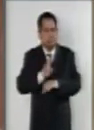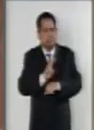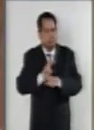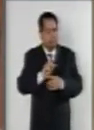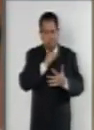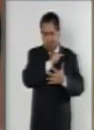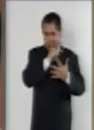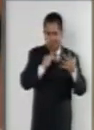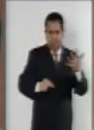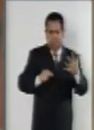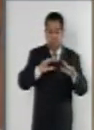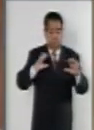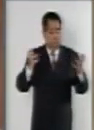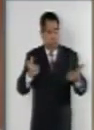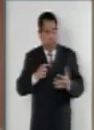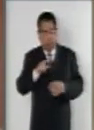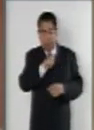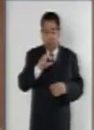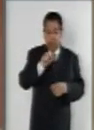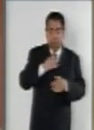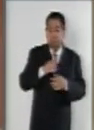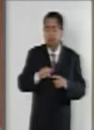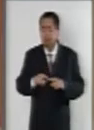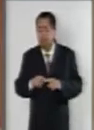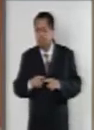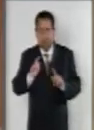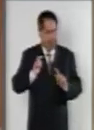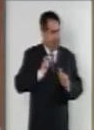el proceso de creación de las zonas hasta la